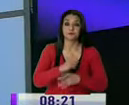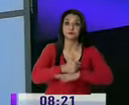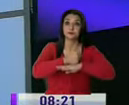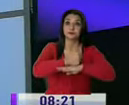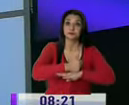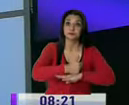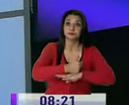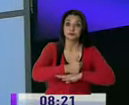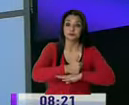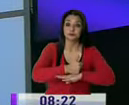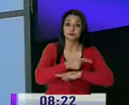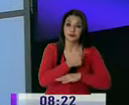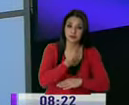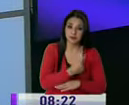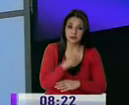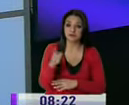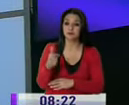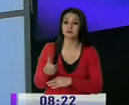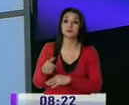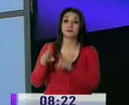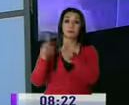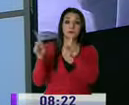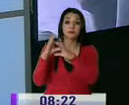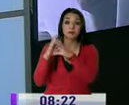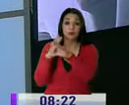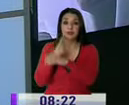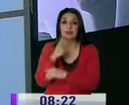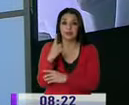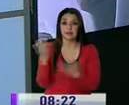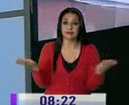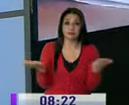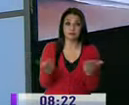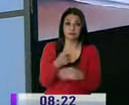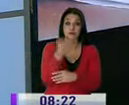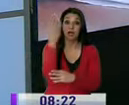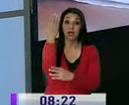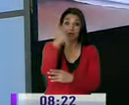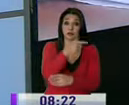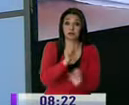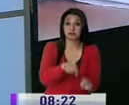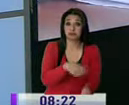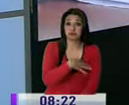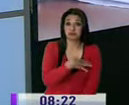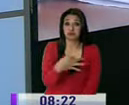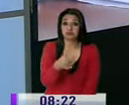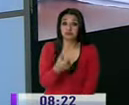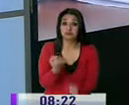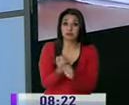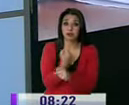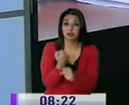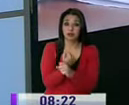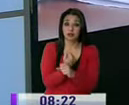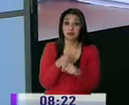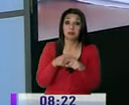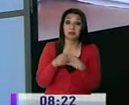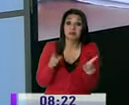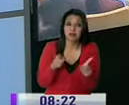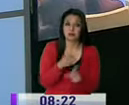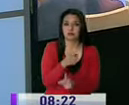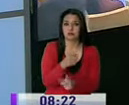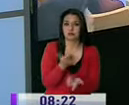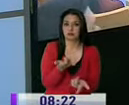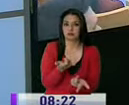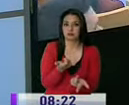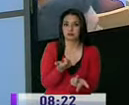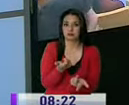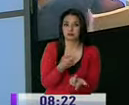autoridades, han dicho los transportistas. Bueno, parece que la voluntad de la alcaldía la hay por parte del alcalde. De acuerdo,